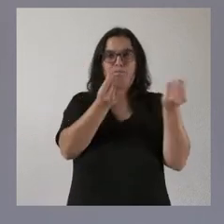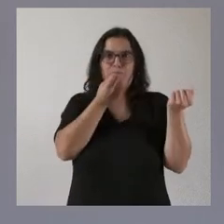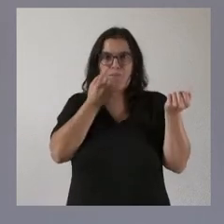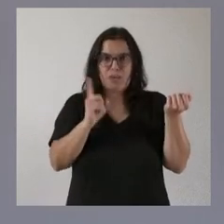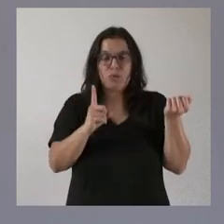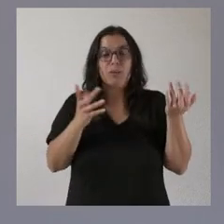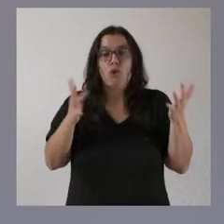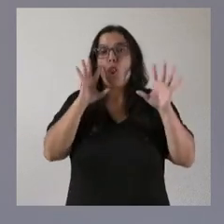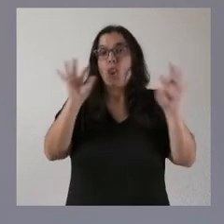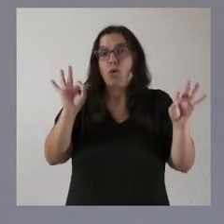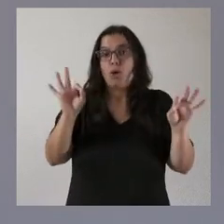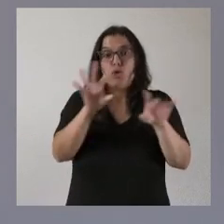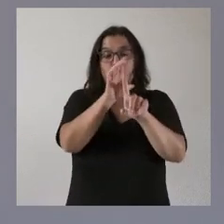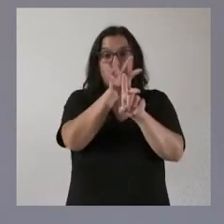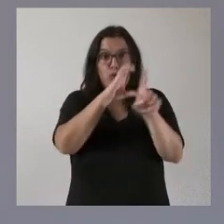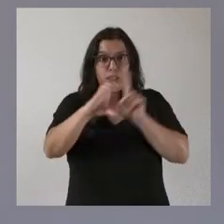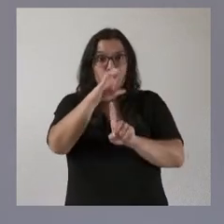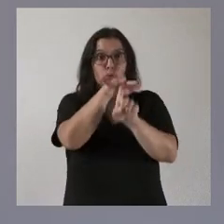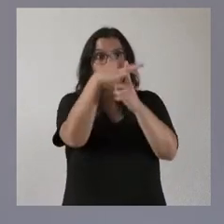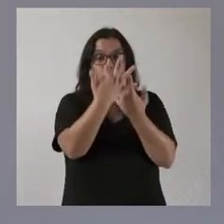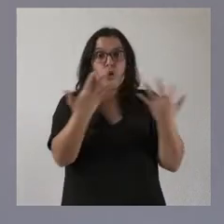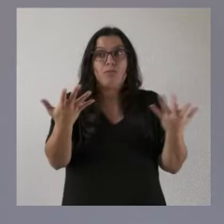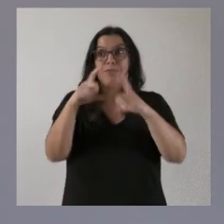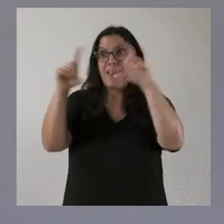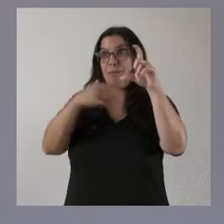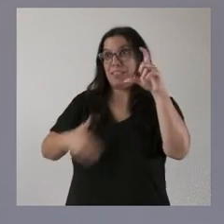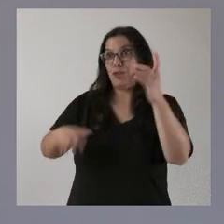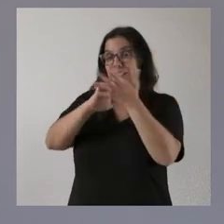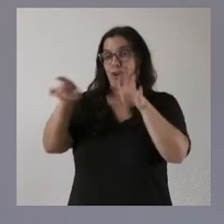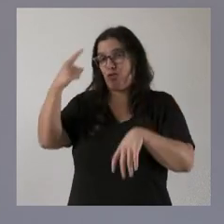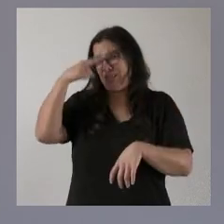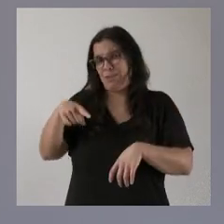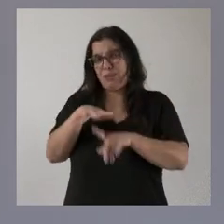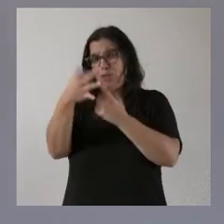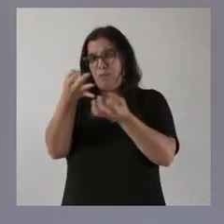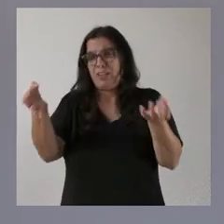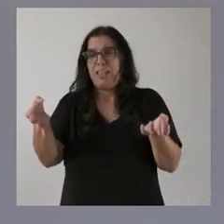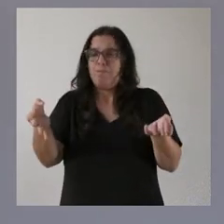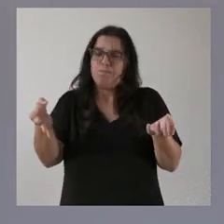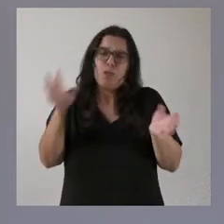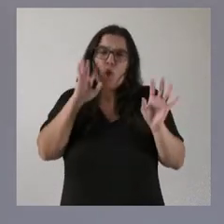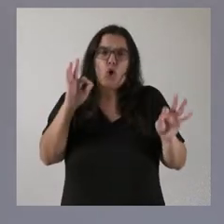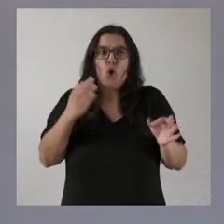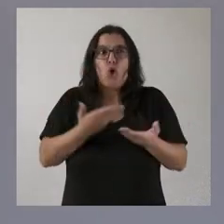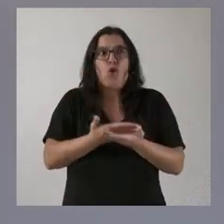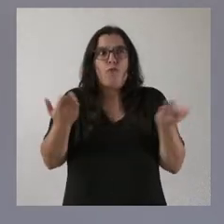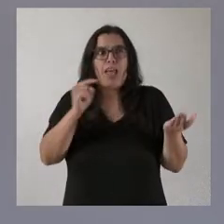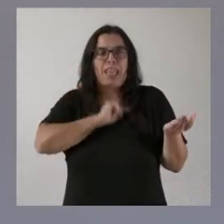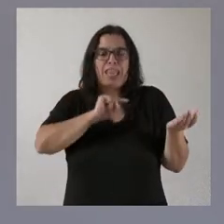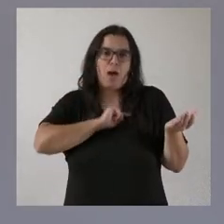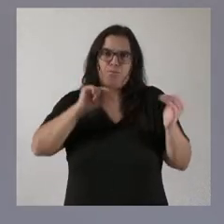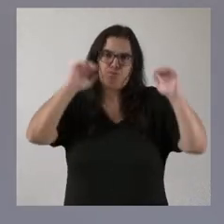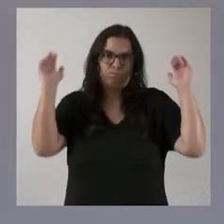contexto los empresarios de Castilla y León siempre son muy realistas pues consideren que la situación económica refleja